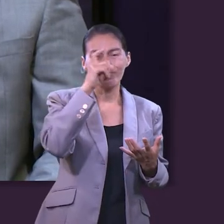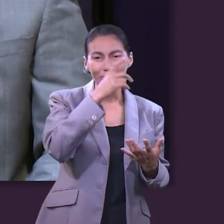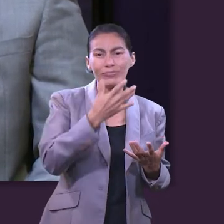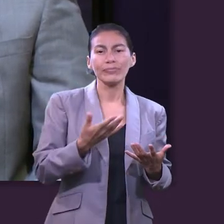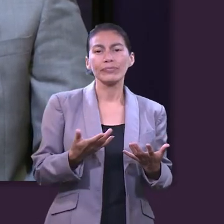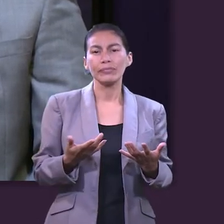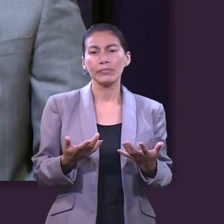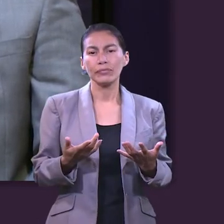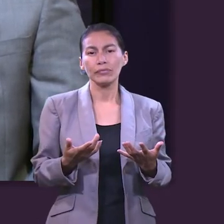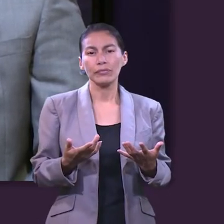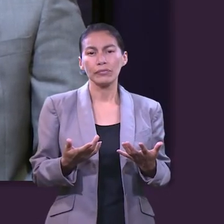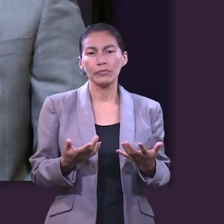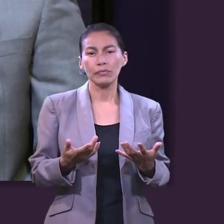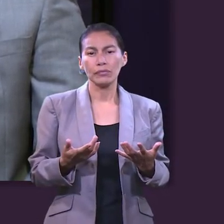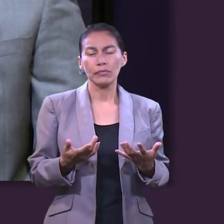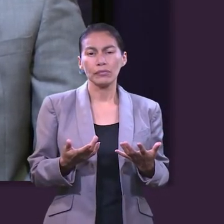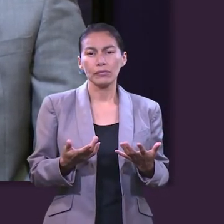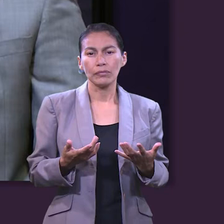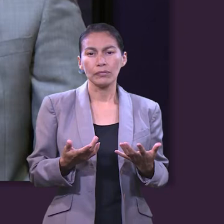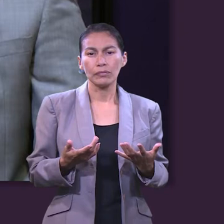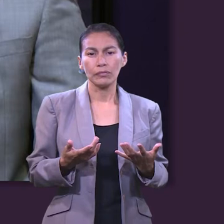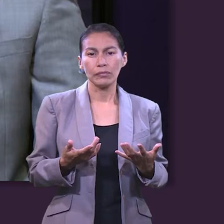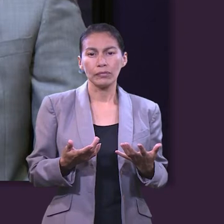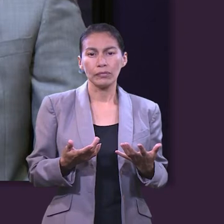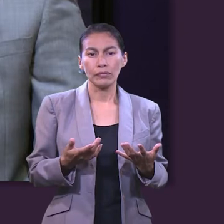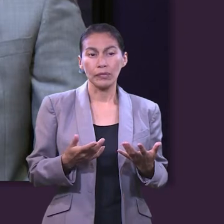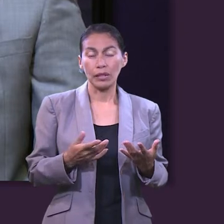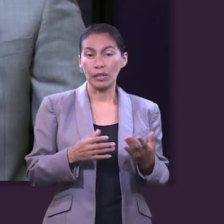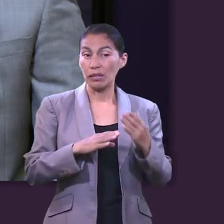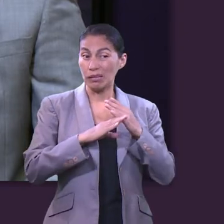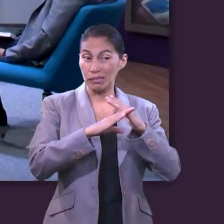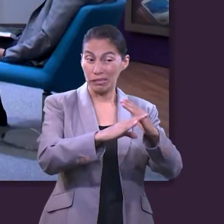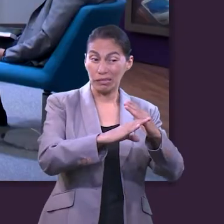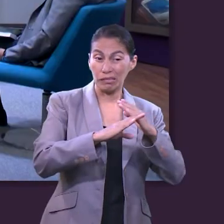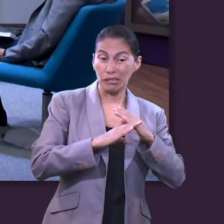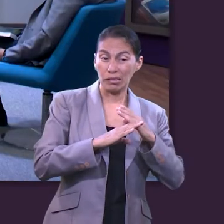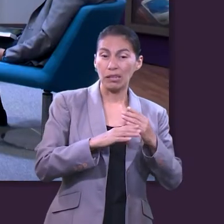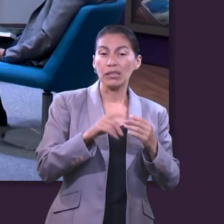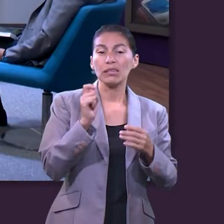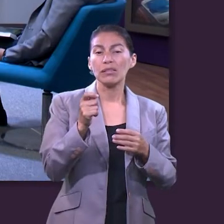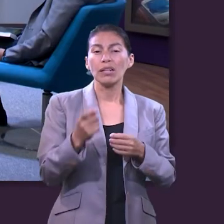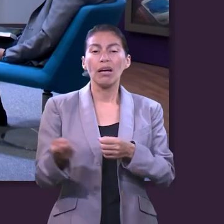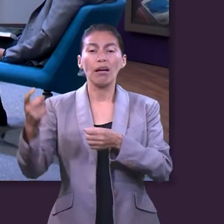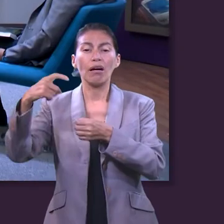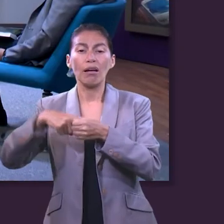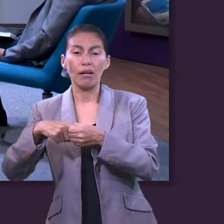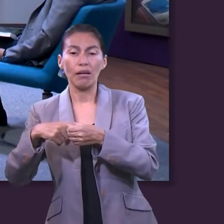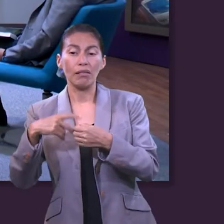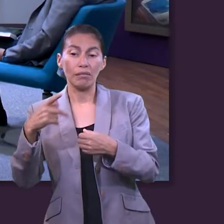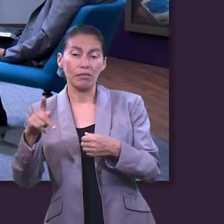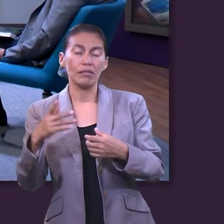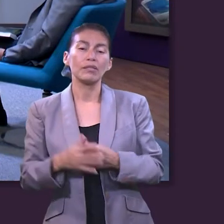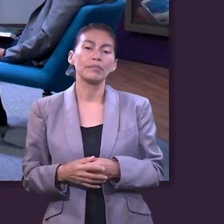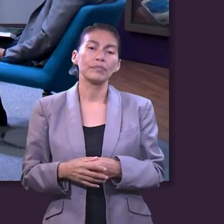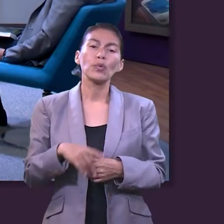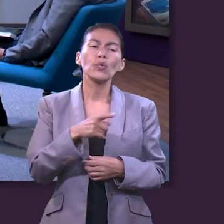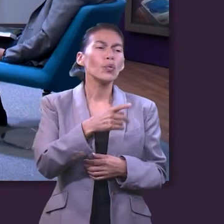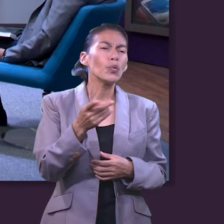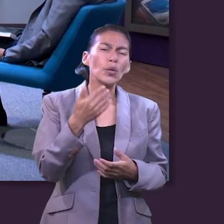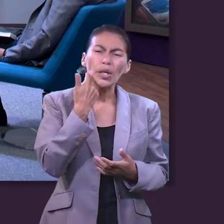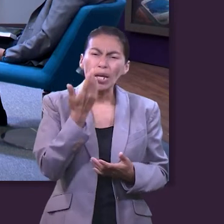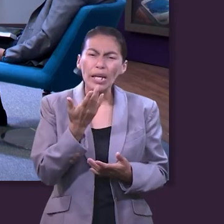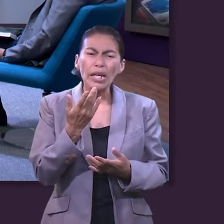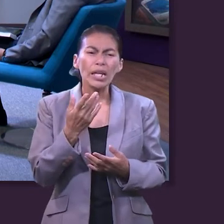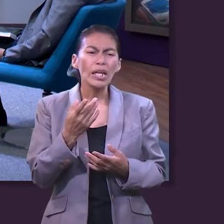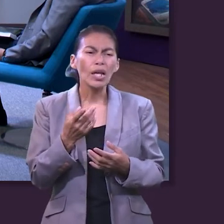Es difícil a veces, ¿no? Y es que el rechazo atenta contra una necesidad natural de pertenecer, ¿no? Sí. Entonces, cuando tú